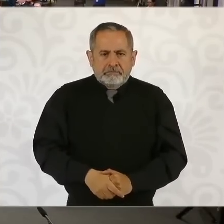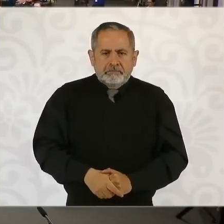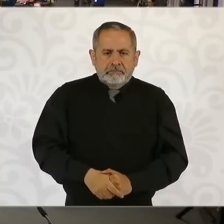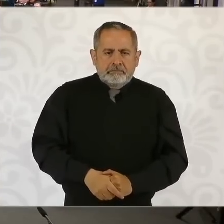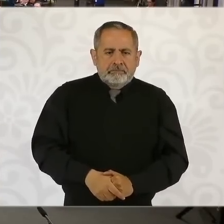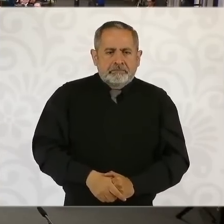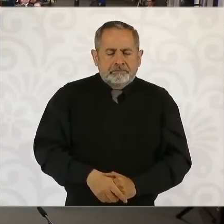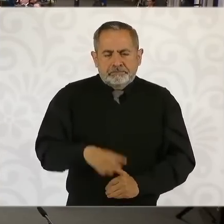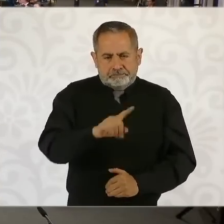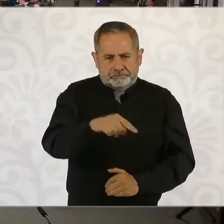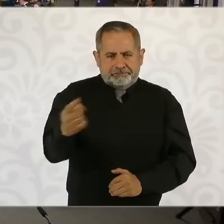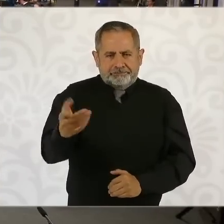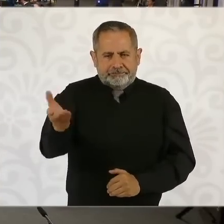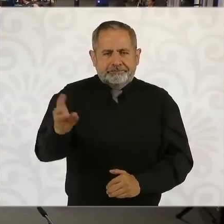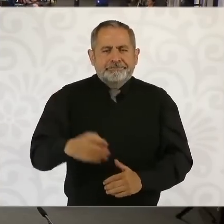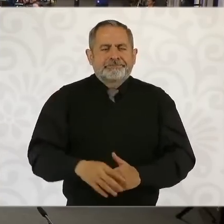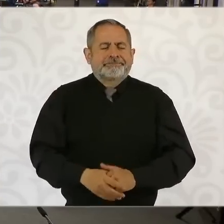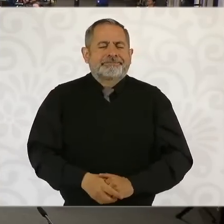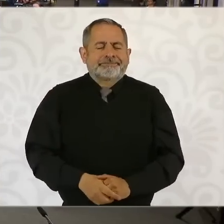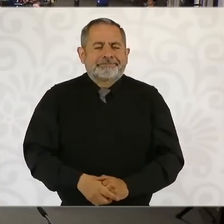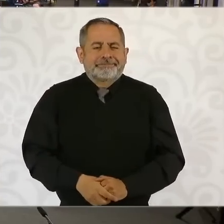A ver, vamos por acá, aquí.